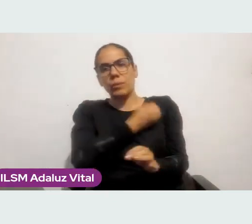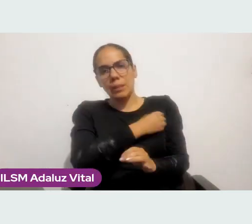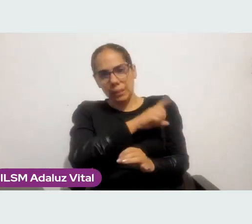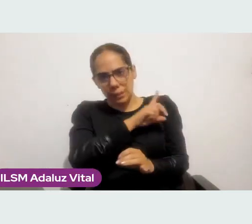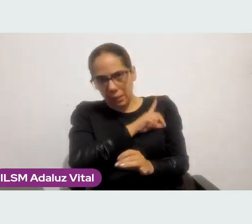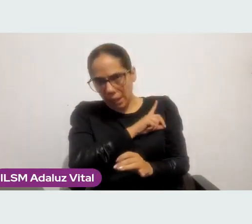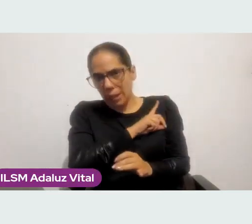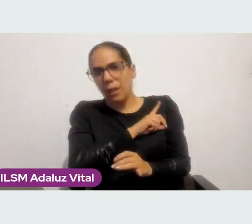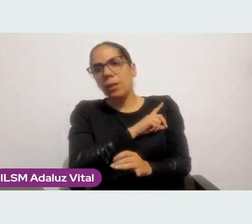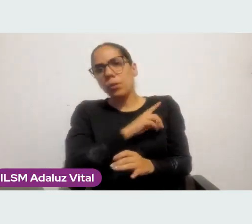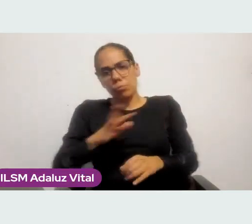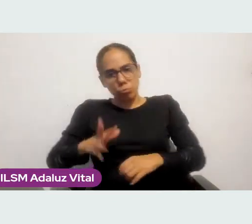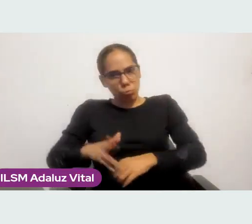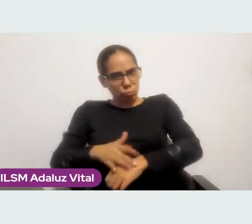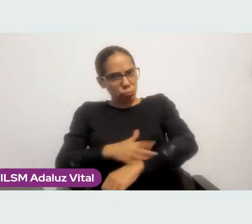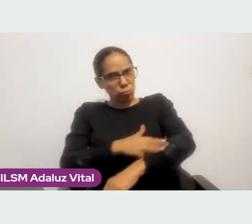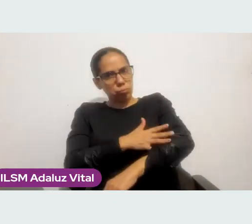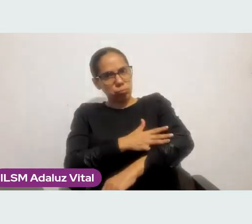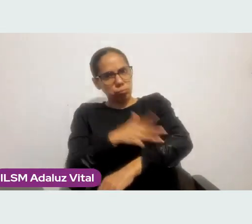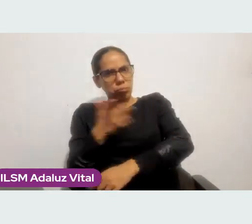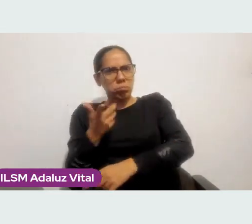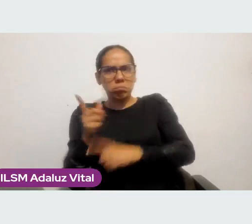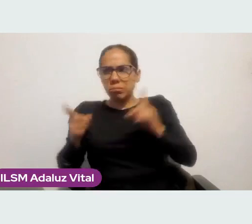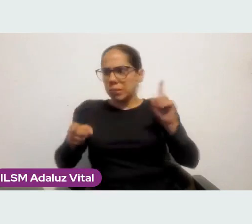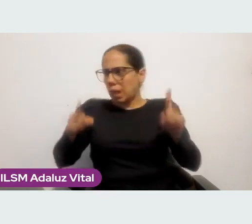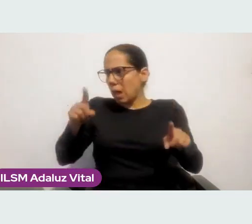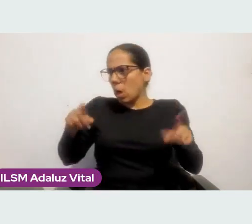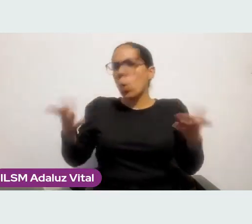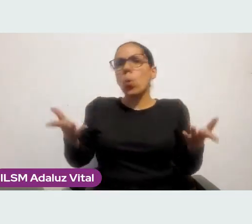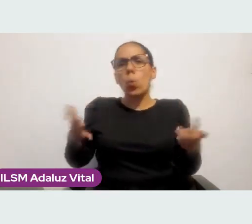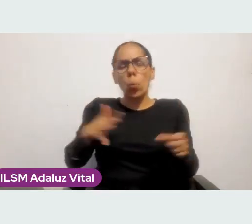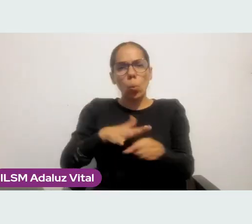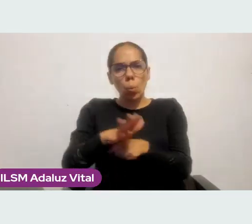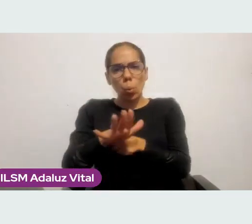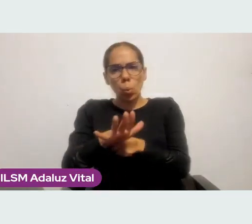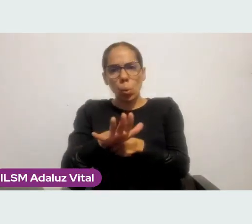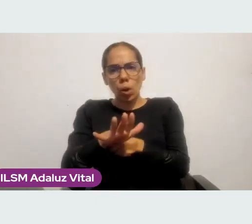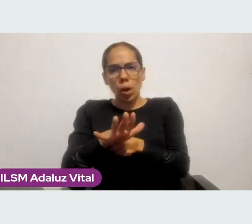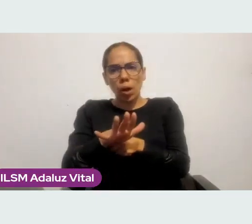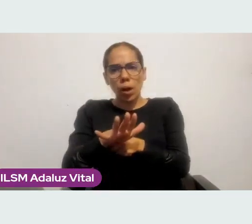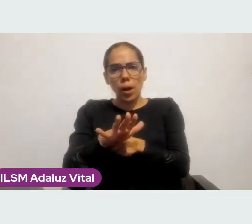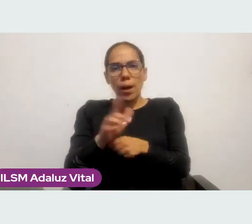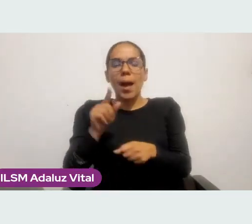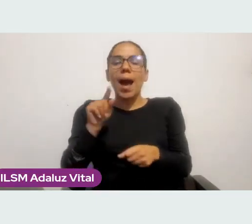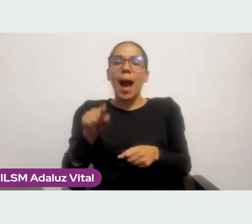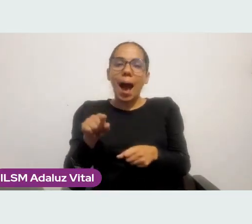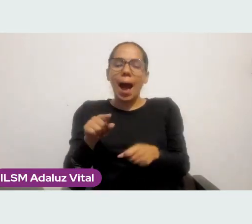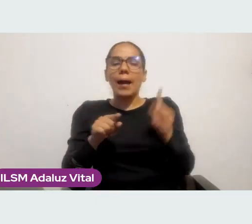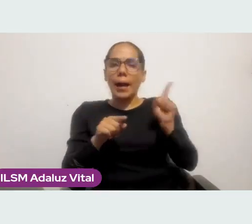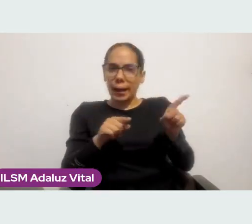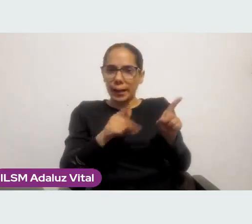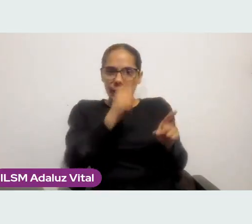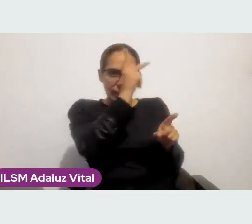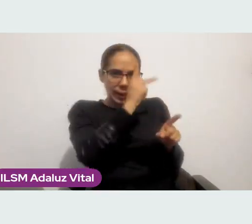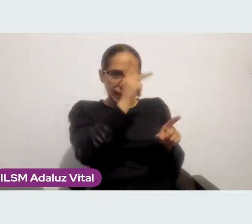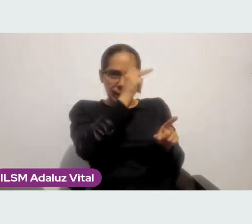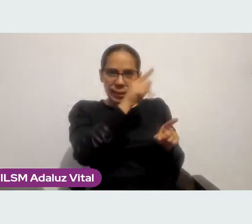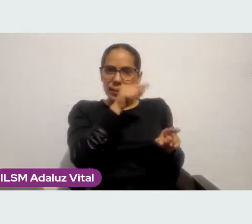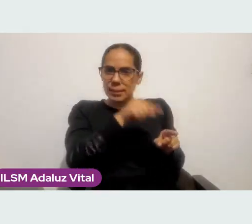con un psiquiatra? Bueno, pues la diferencia es cuando haya que medicar